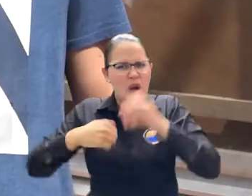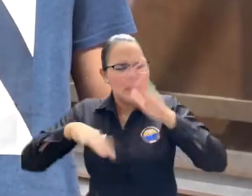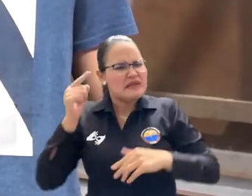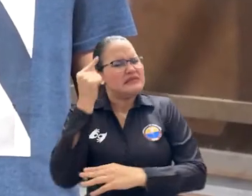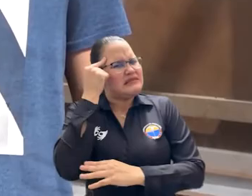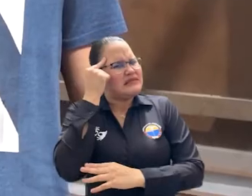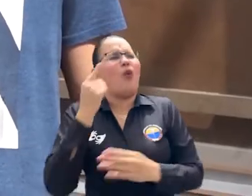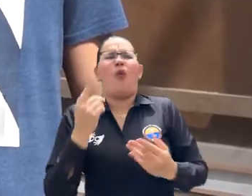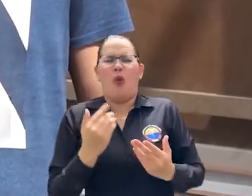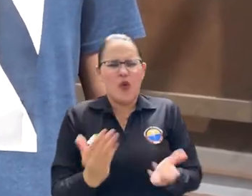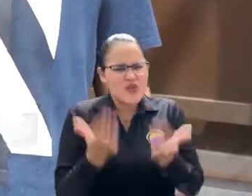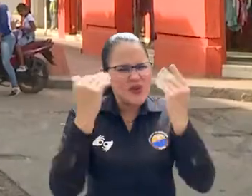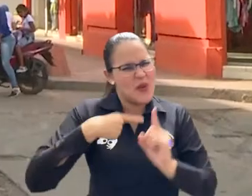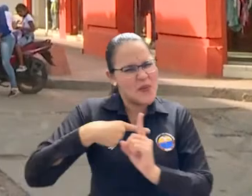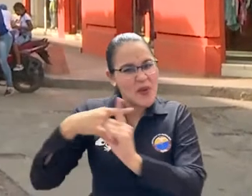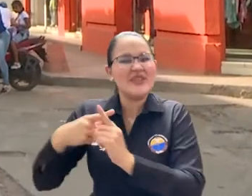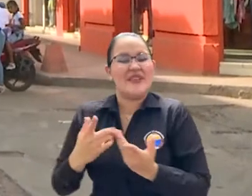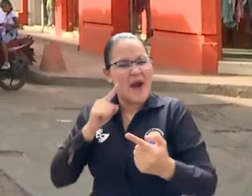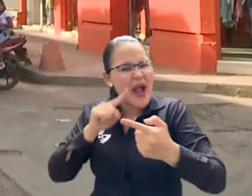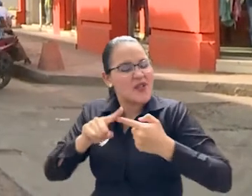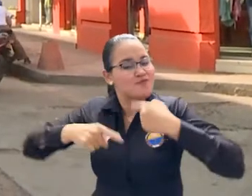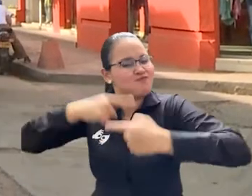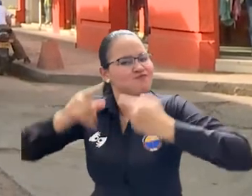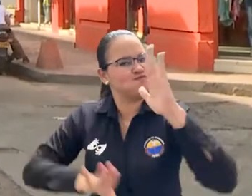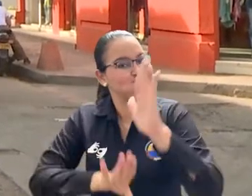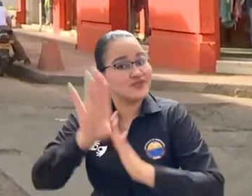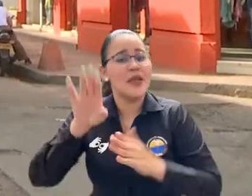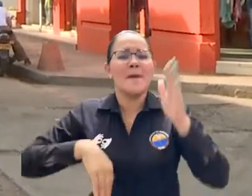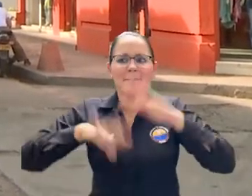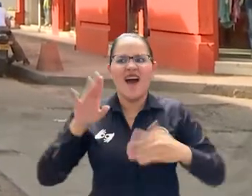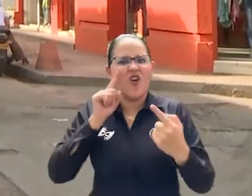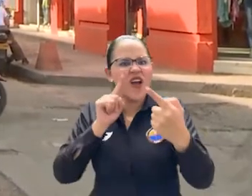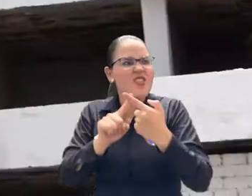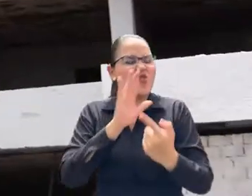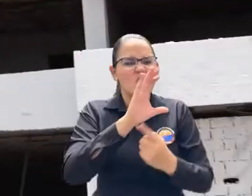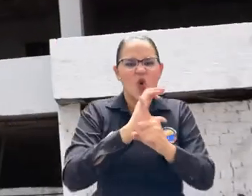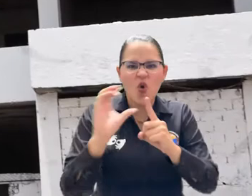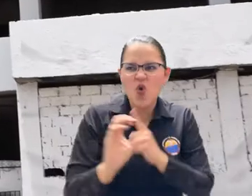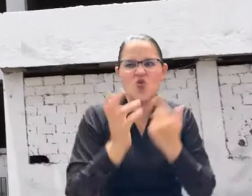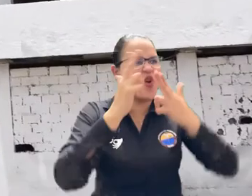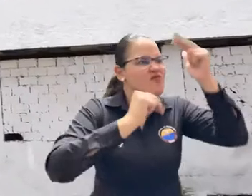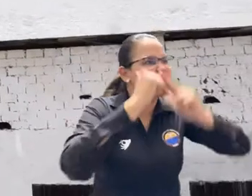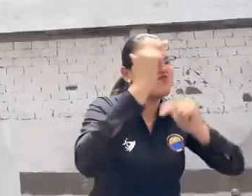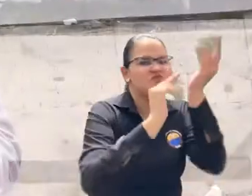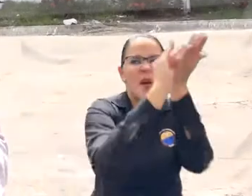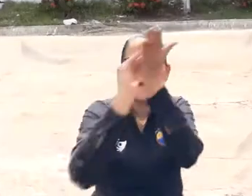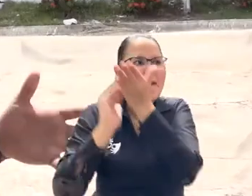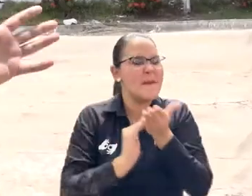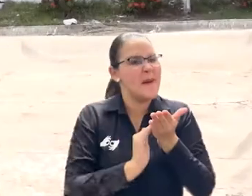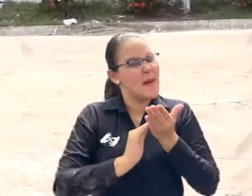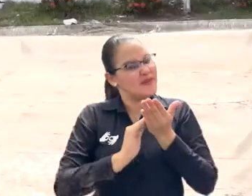a las presentes y futuras generaciones, además del rescate del valor cultural y arquitectónico del banco. Este